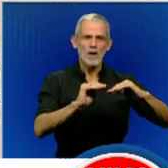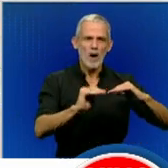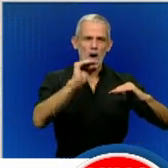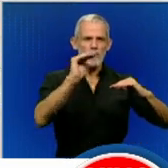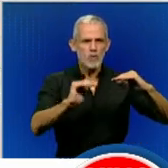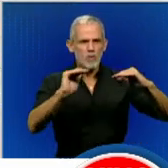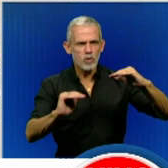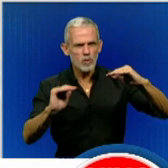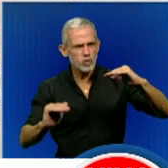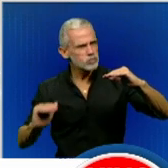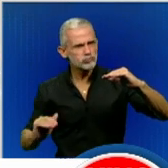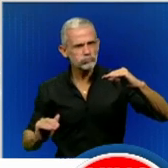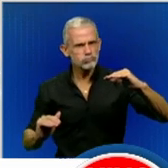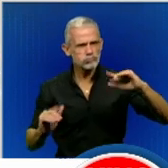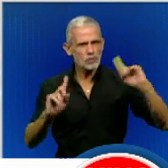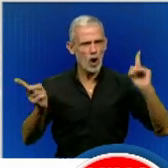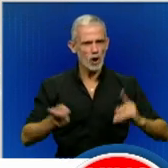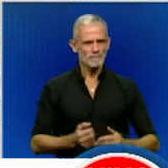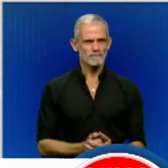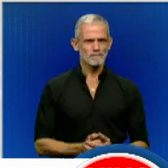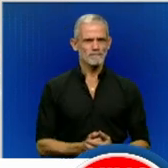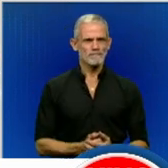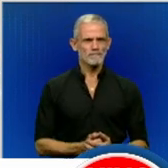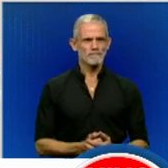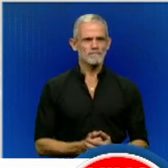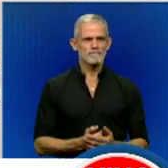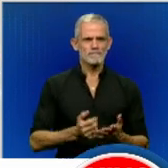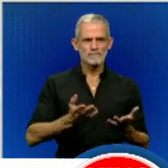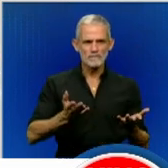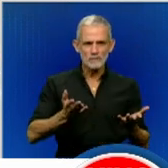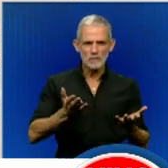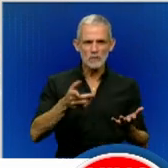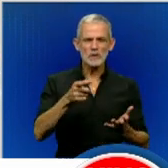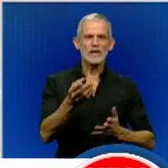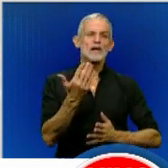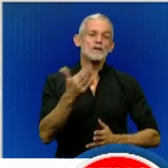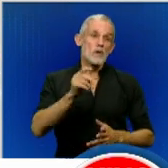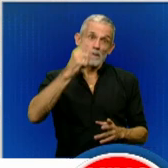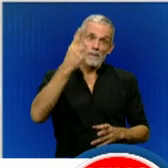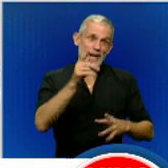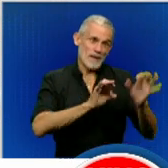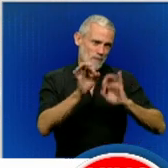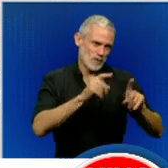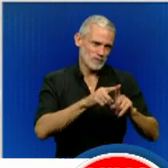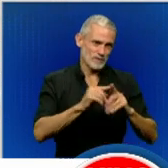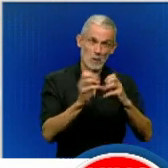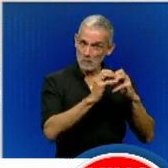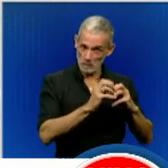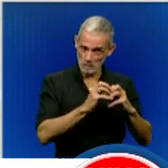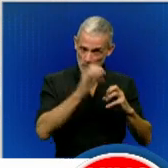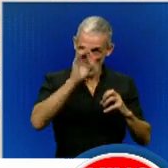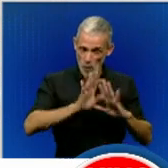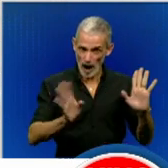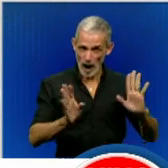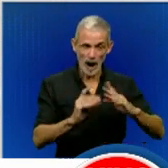reducción que venía planteada bueno ese era el primer proyecto nunca se trató de